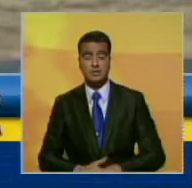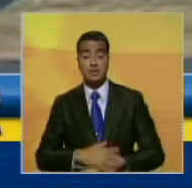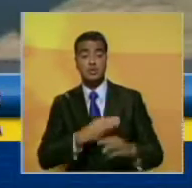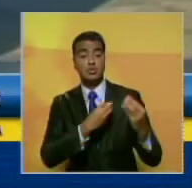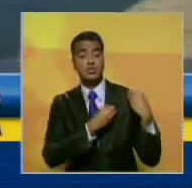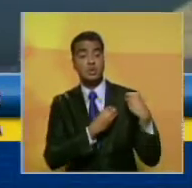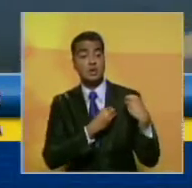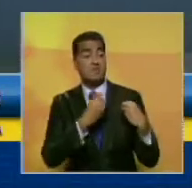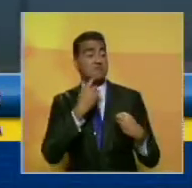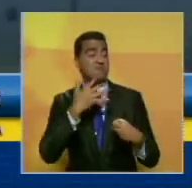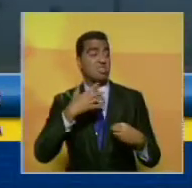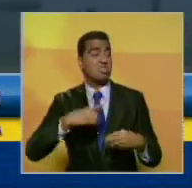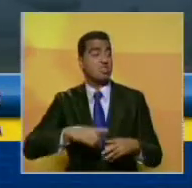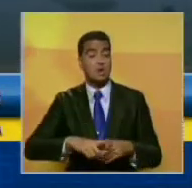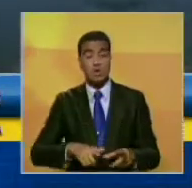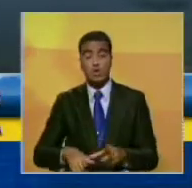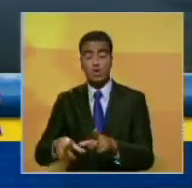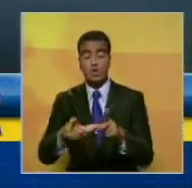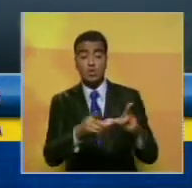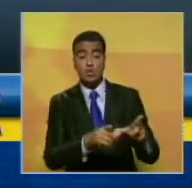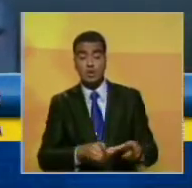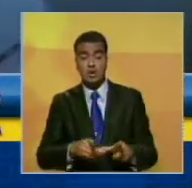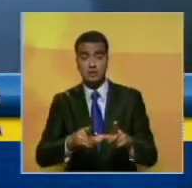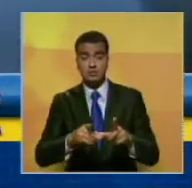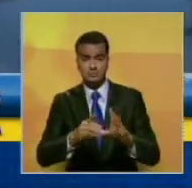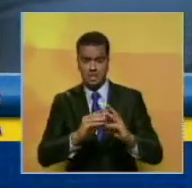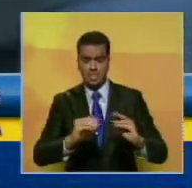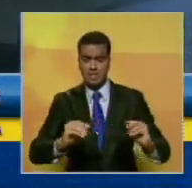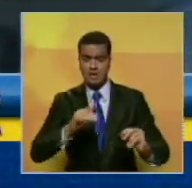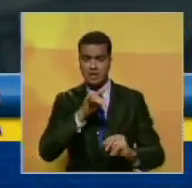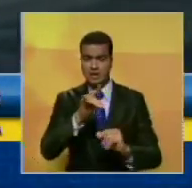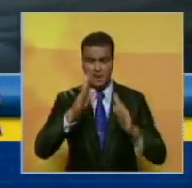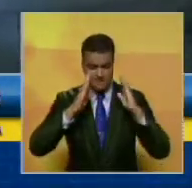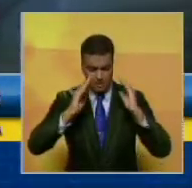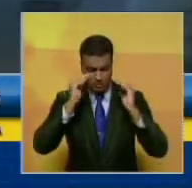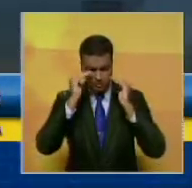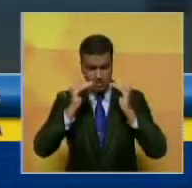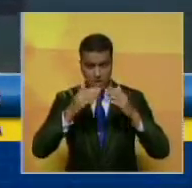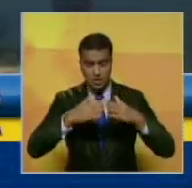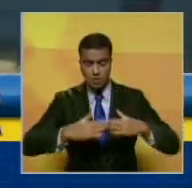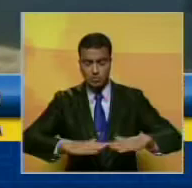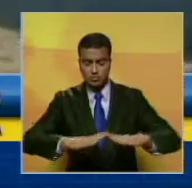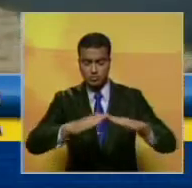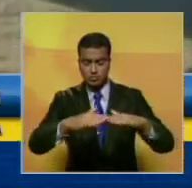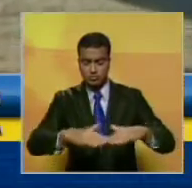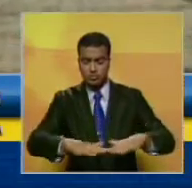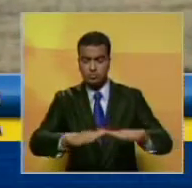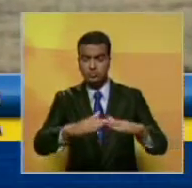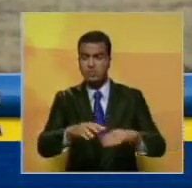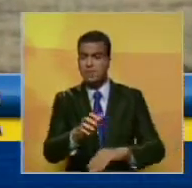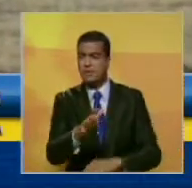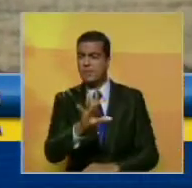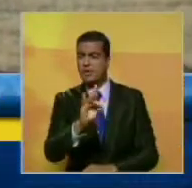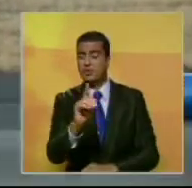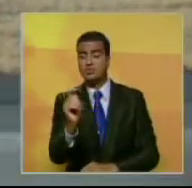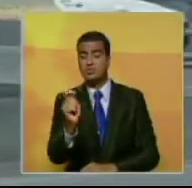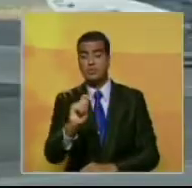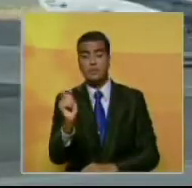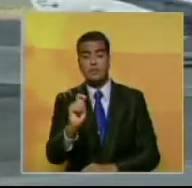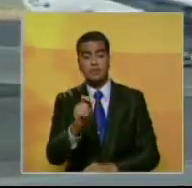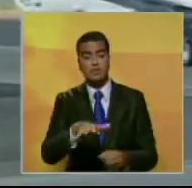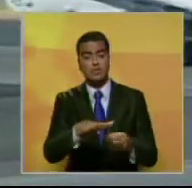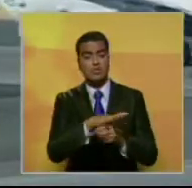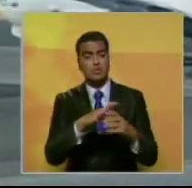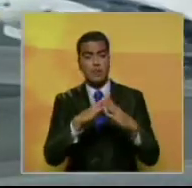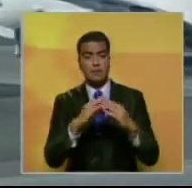Autoridades abandonarán los avistamientos desde tierra y aire para concentrarse en un lecho marino que tardaría 8 meses en ser